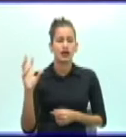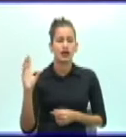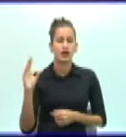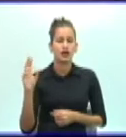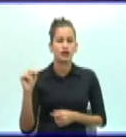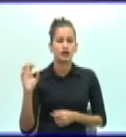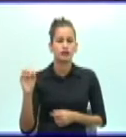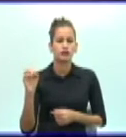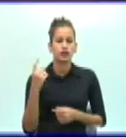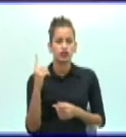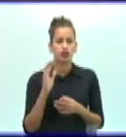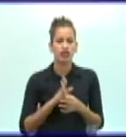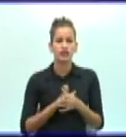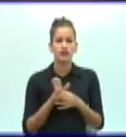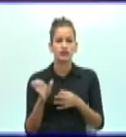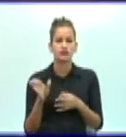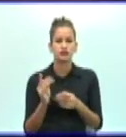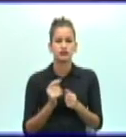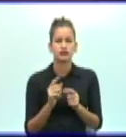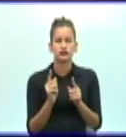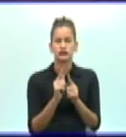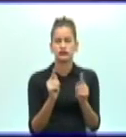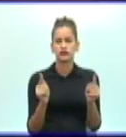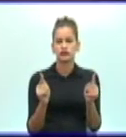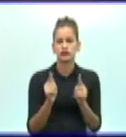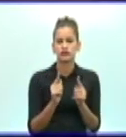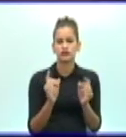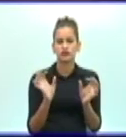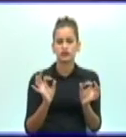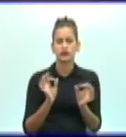sentido y en una distancia determinada.